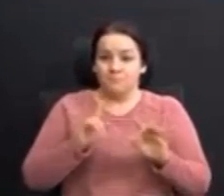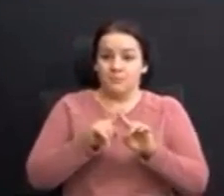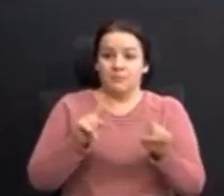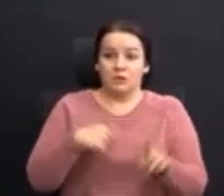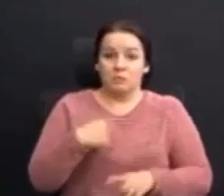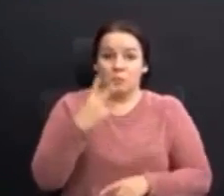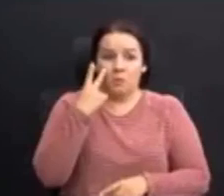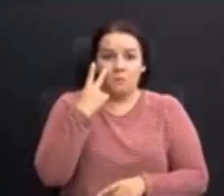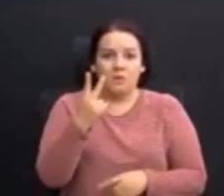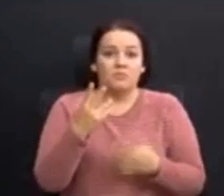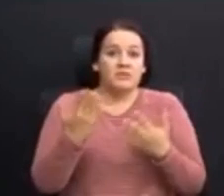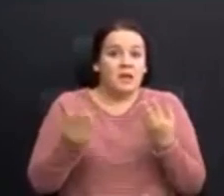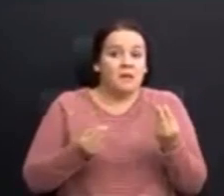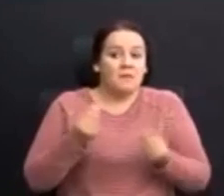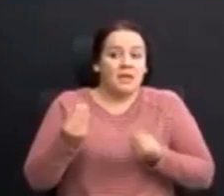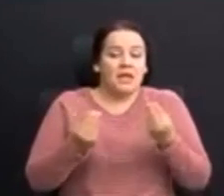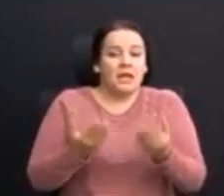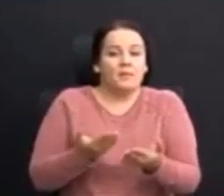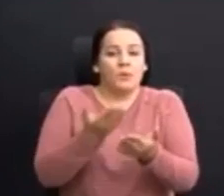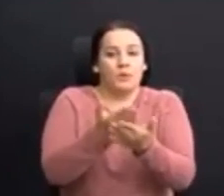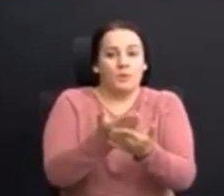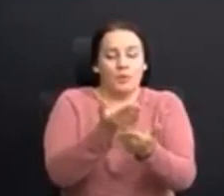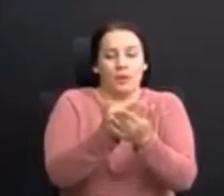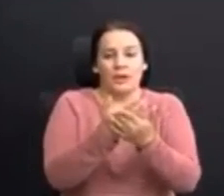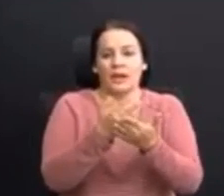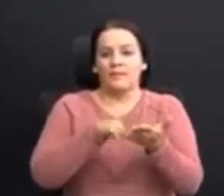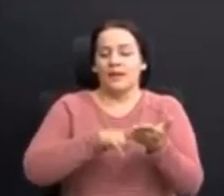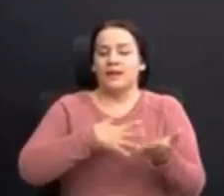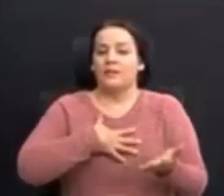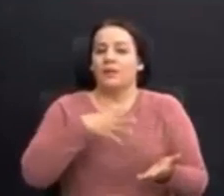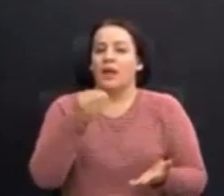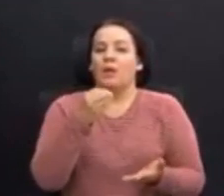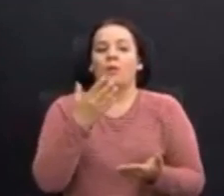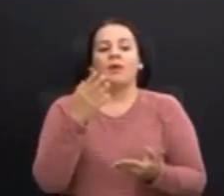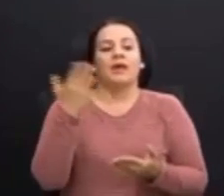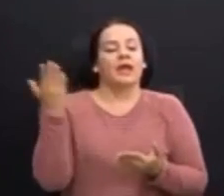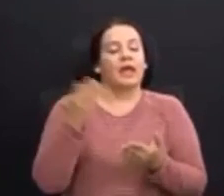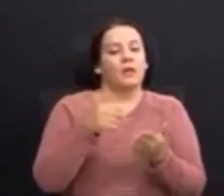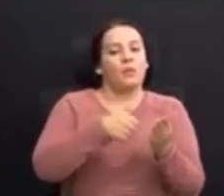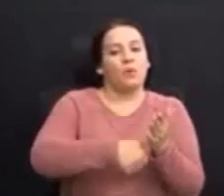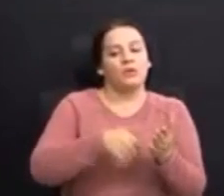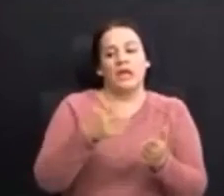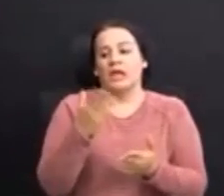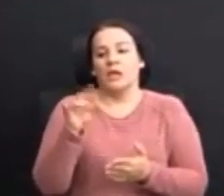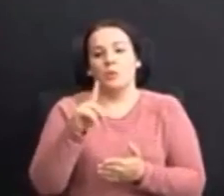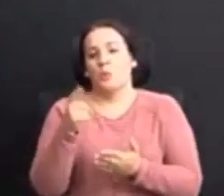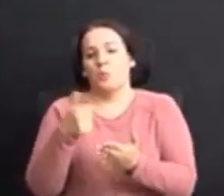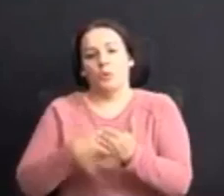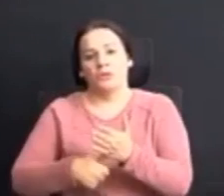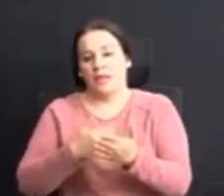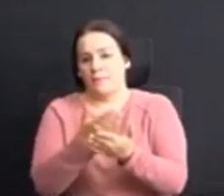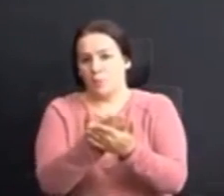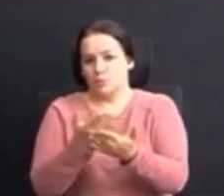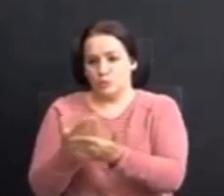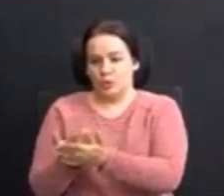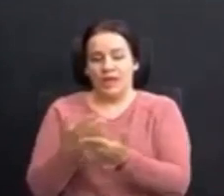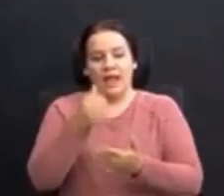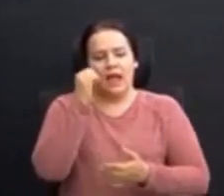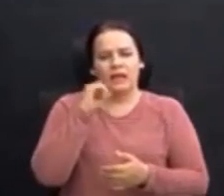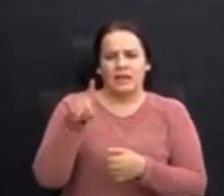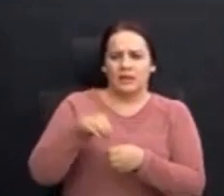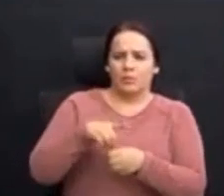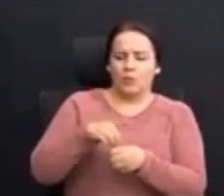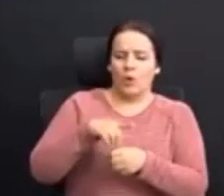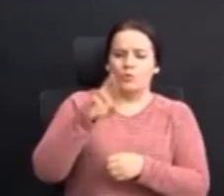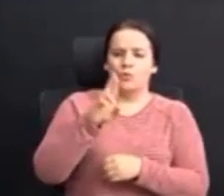bueno, vamos a ver entonces qué propone Liberación Nacional y qué mociones vota y qué mociones no vota. Diputado, ayer su jefe de fracción, el diputado Rodolfo